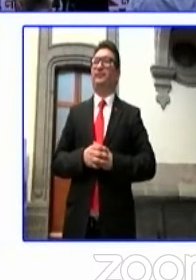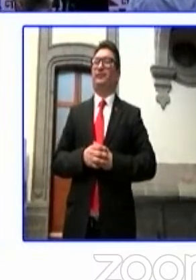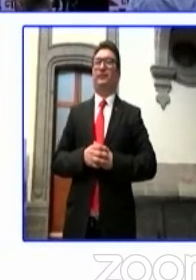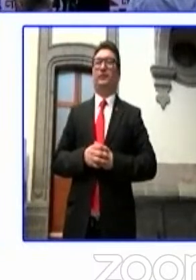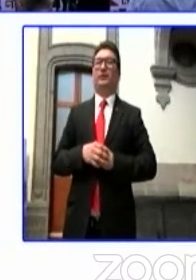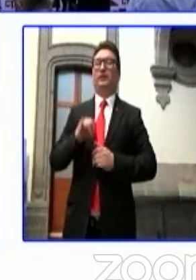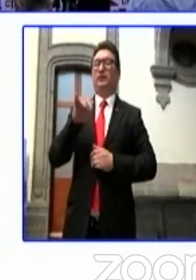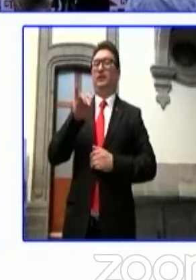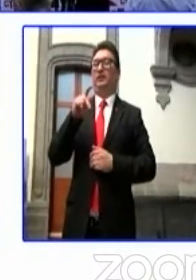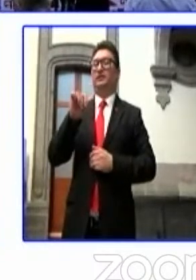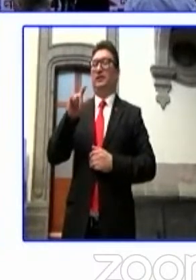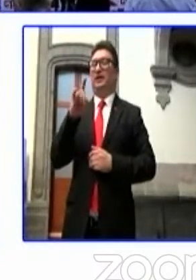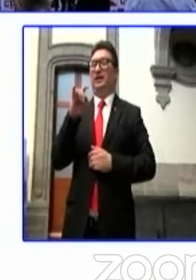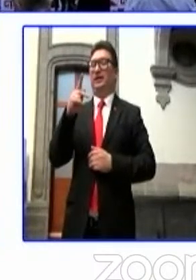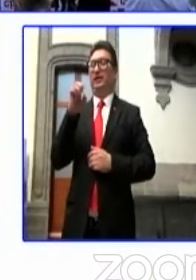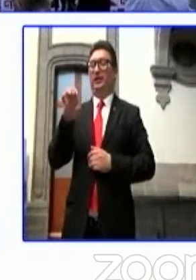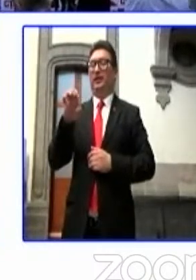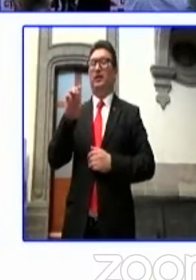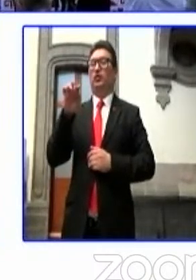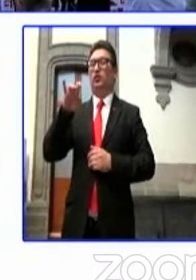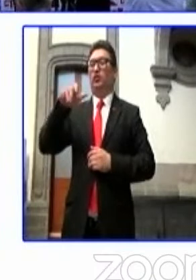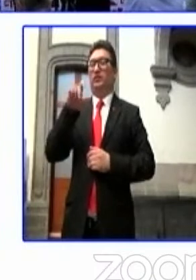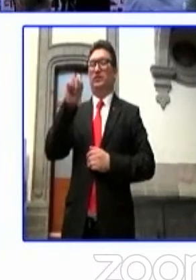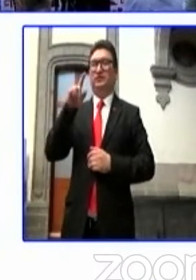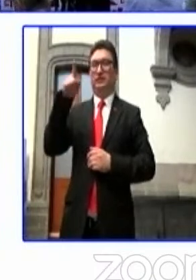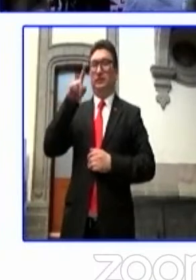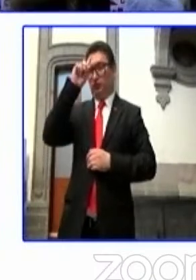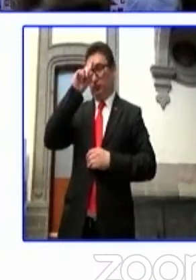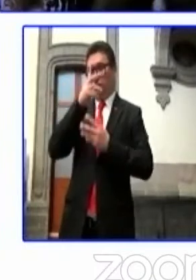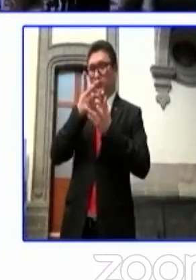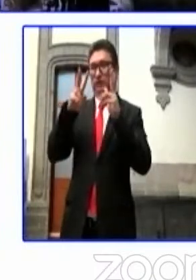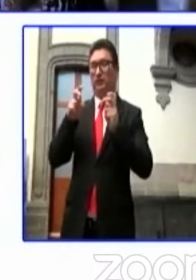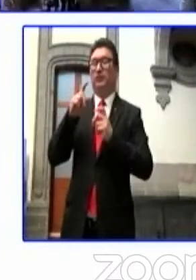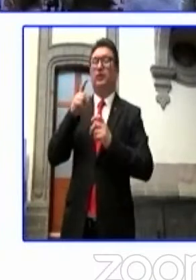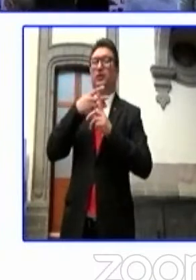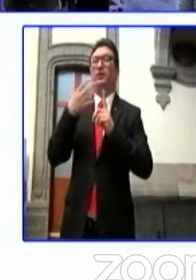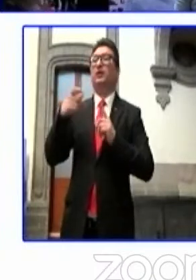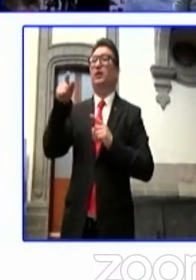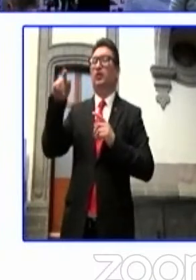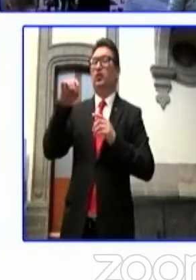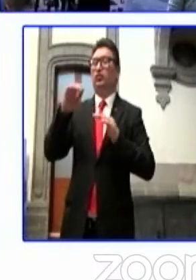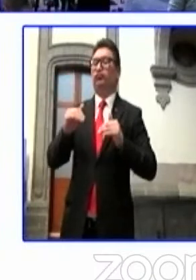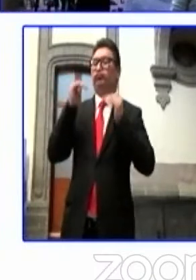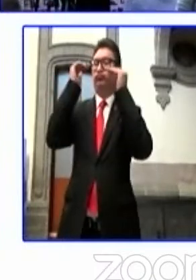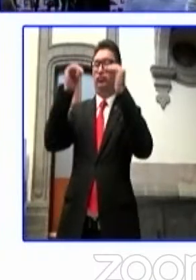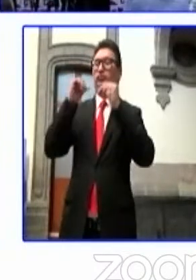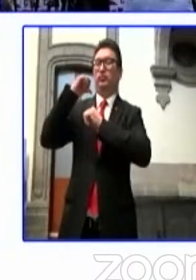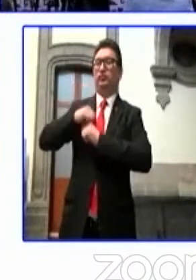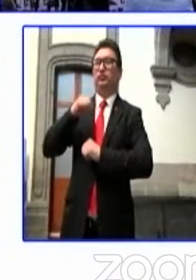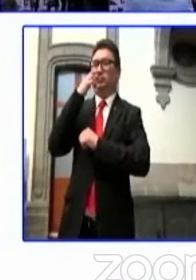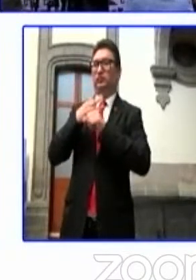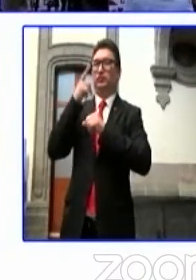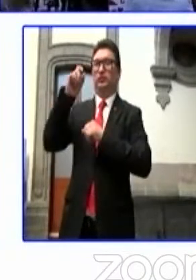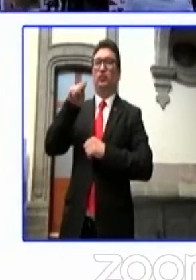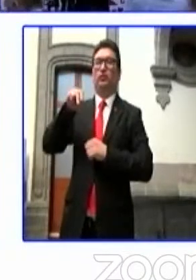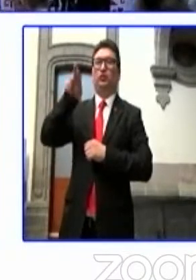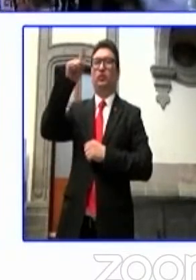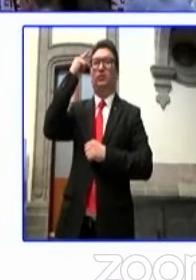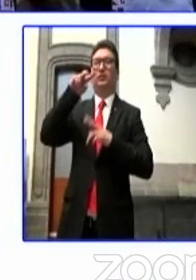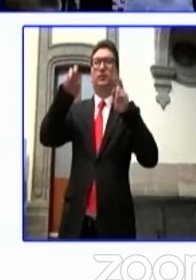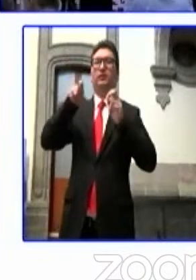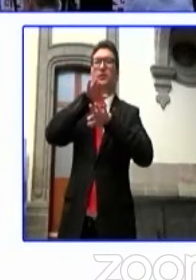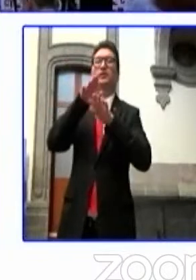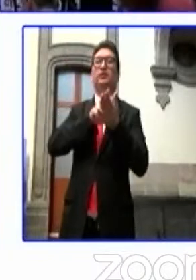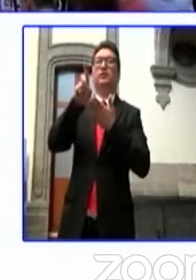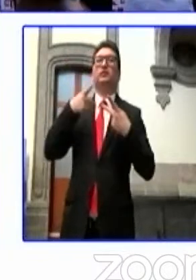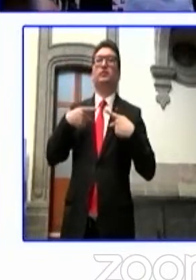Iris Aide Rojas Recalde, asesora en género, Oficina del Alto Comisionado de las Naciones Unidas para los Derechos Humanos